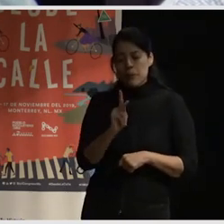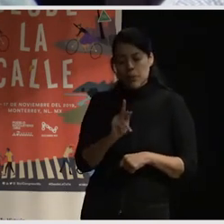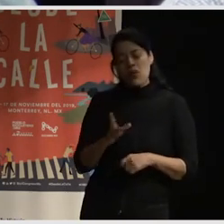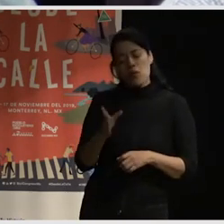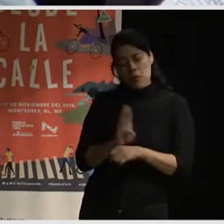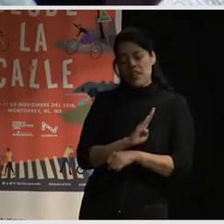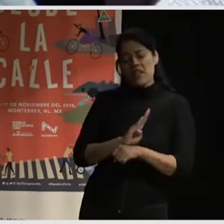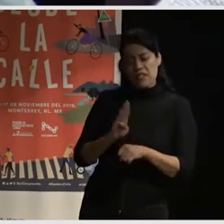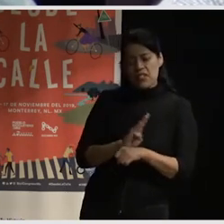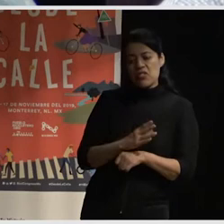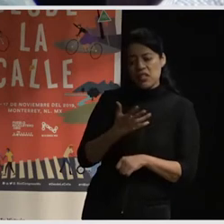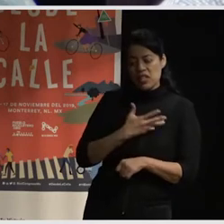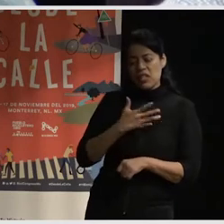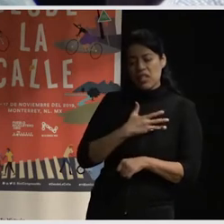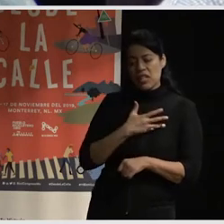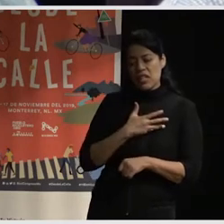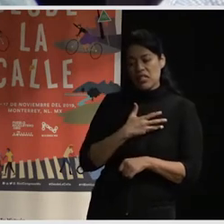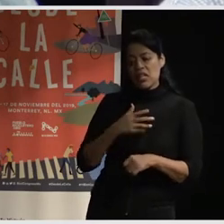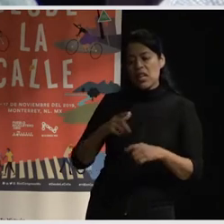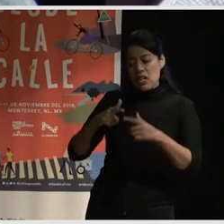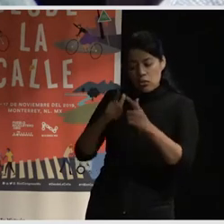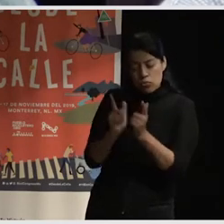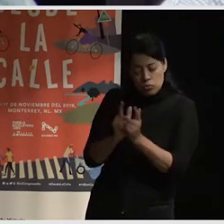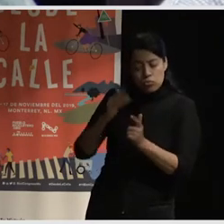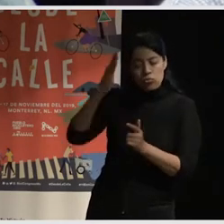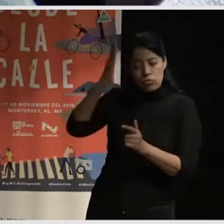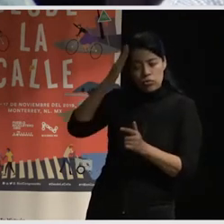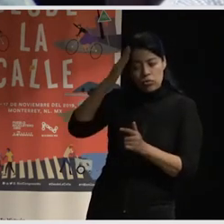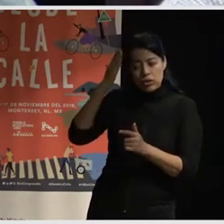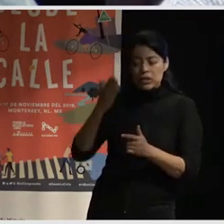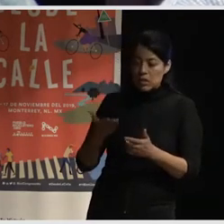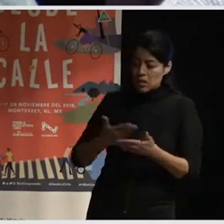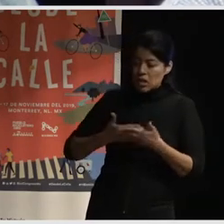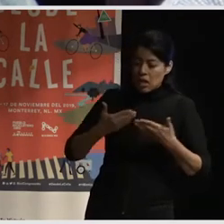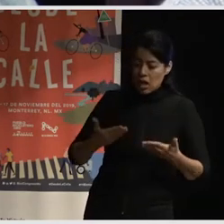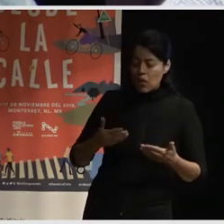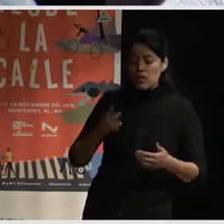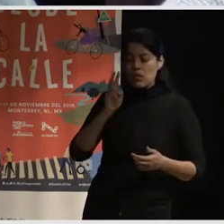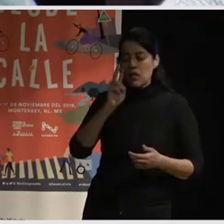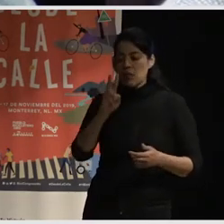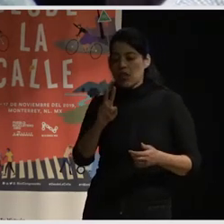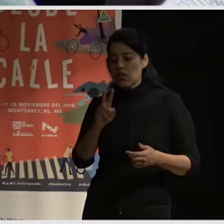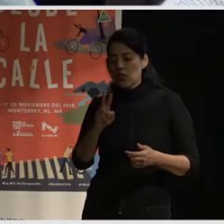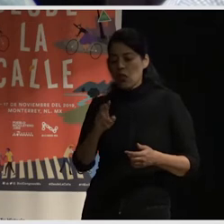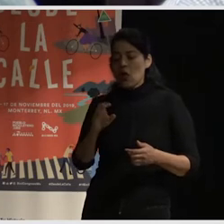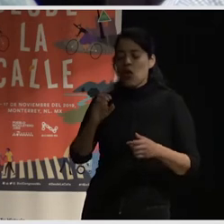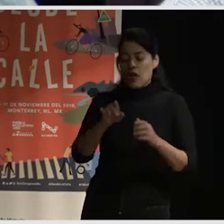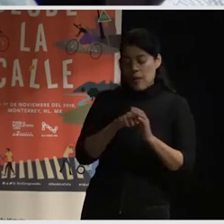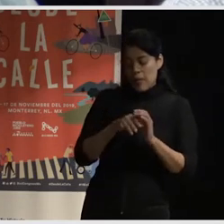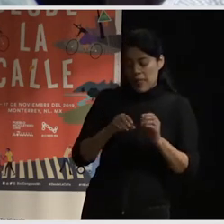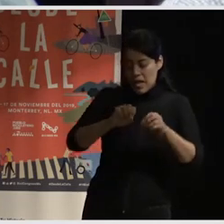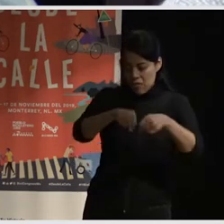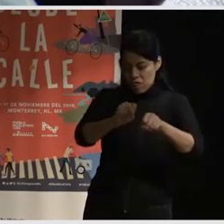también es que sus cooperativas sus líderes ahora están transitando hacia un panorama de cero emisiones